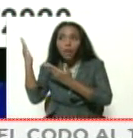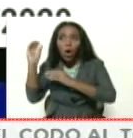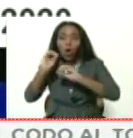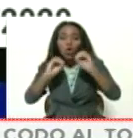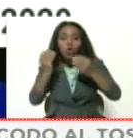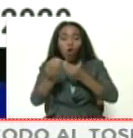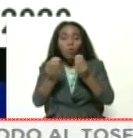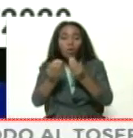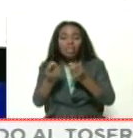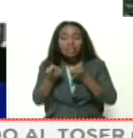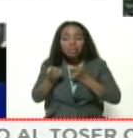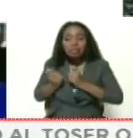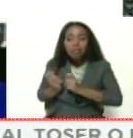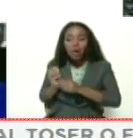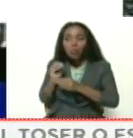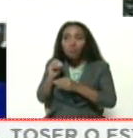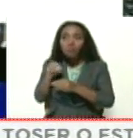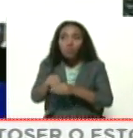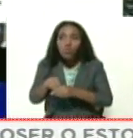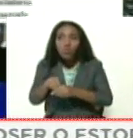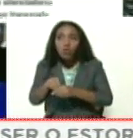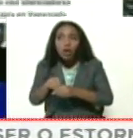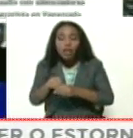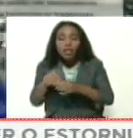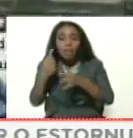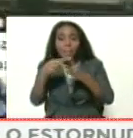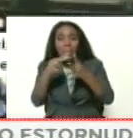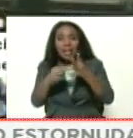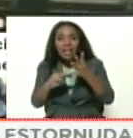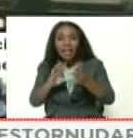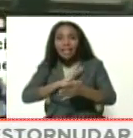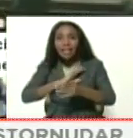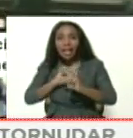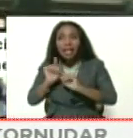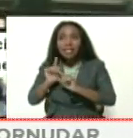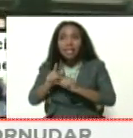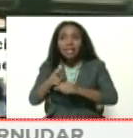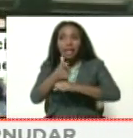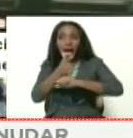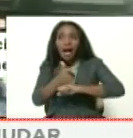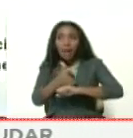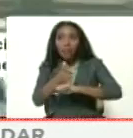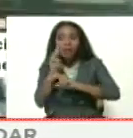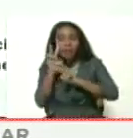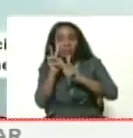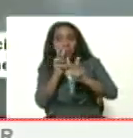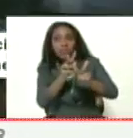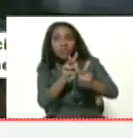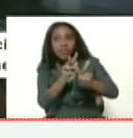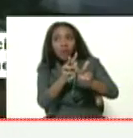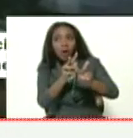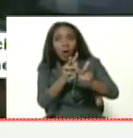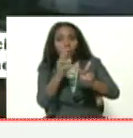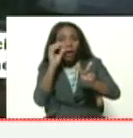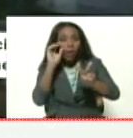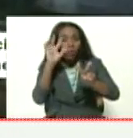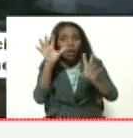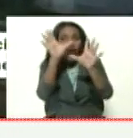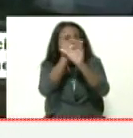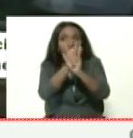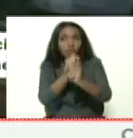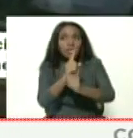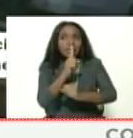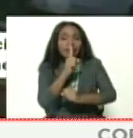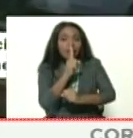introducir, el tipo de accesorios que tenían esas armas, miras telescópicas para visión nocturna,